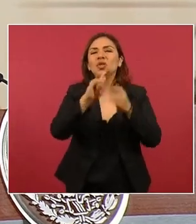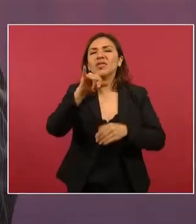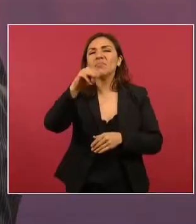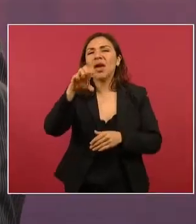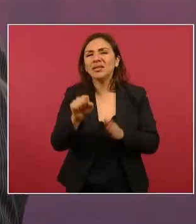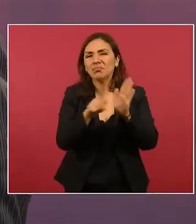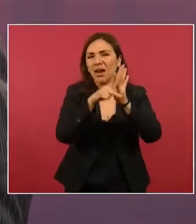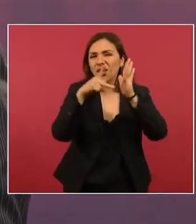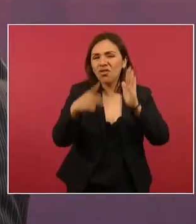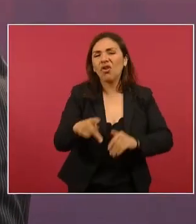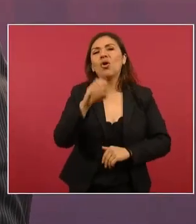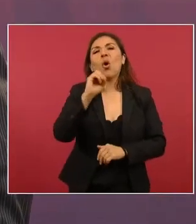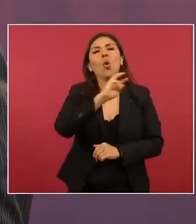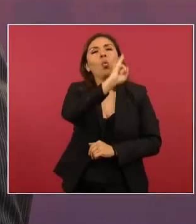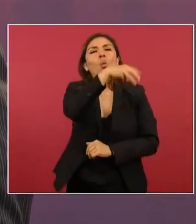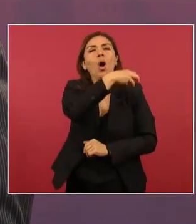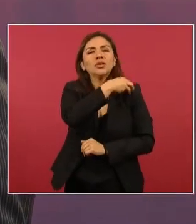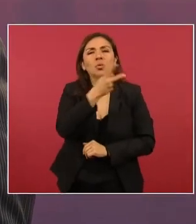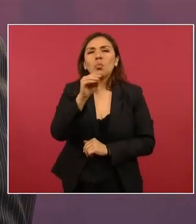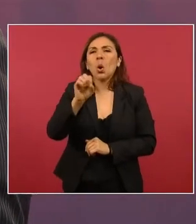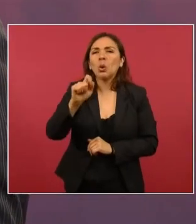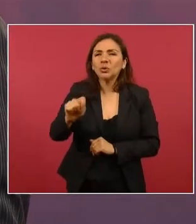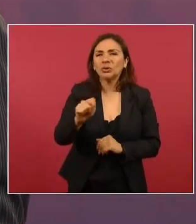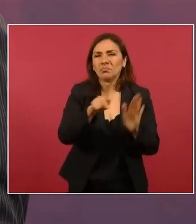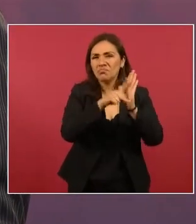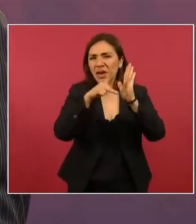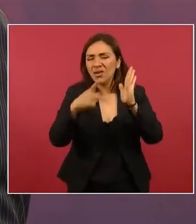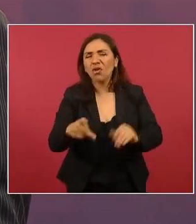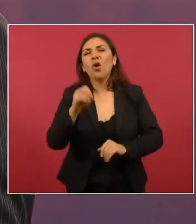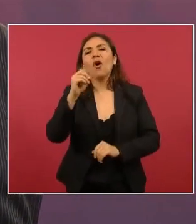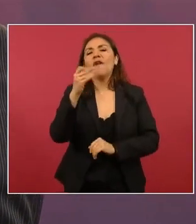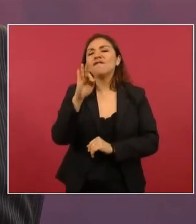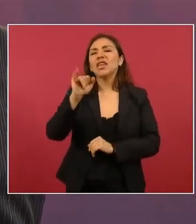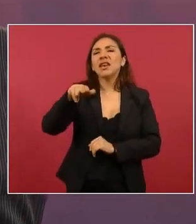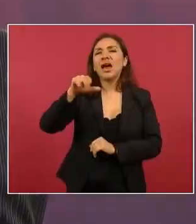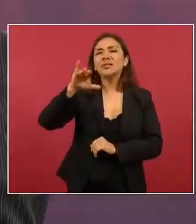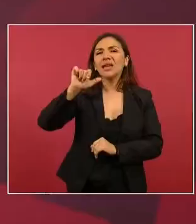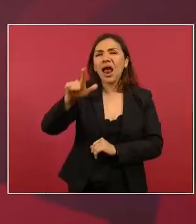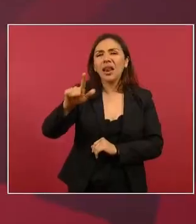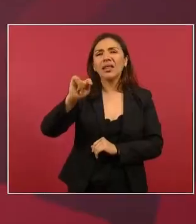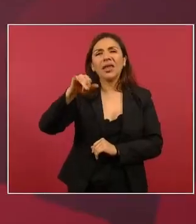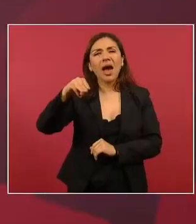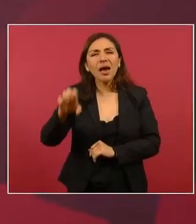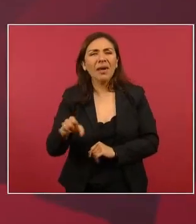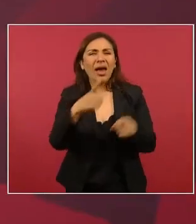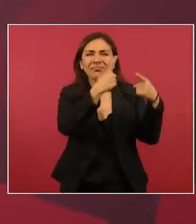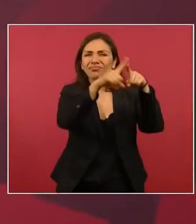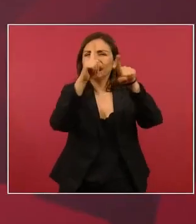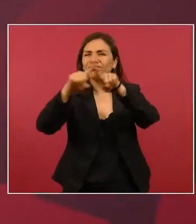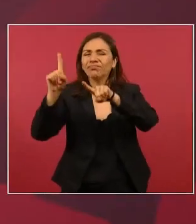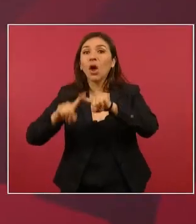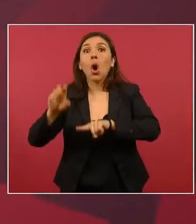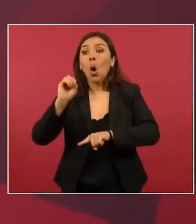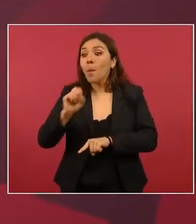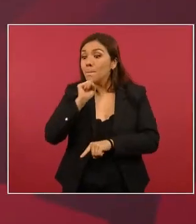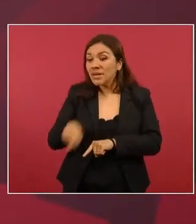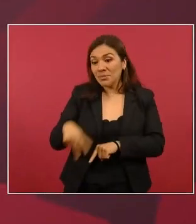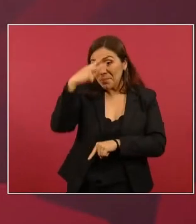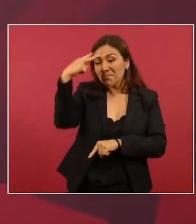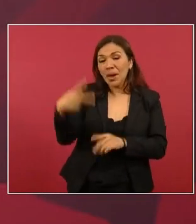del Washington Post, del Financial Times, bueno, ni del Reforma,